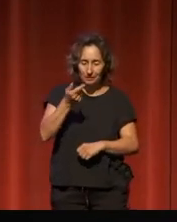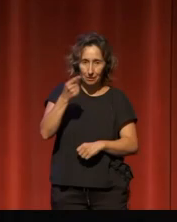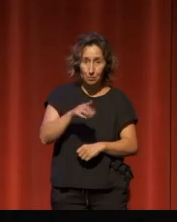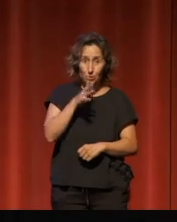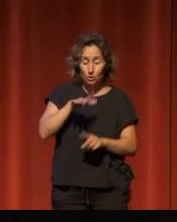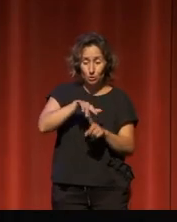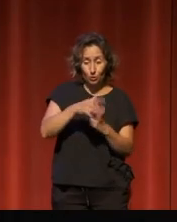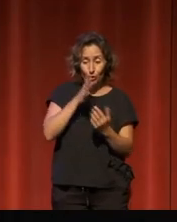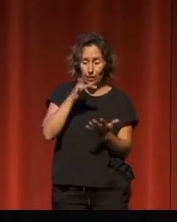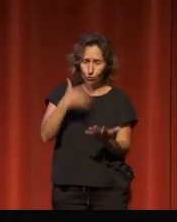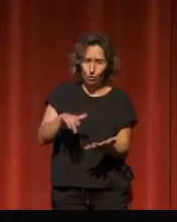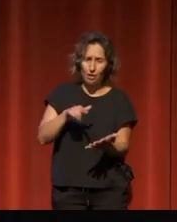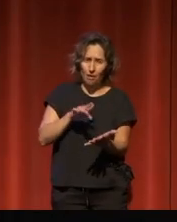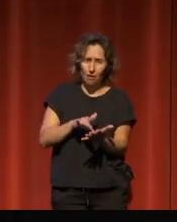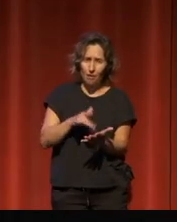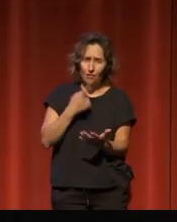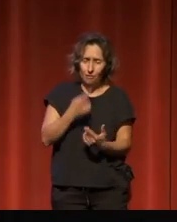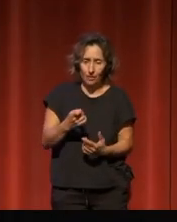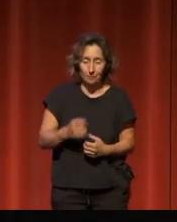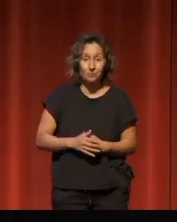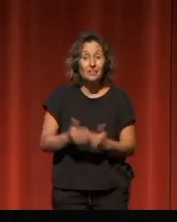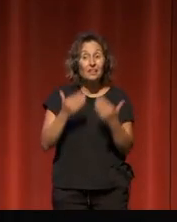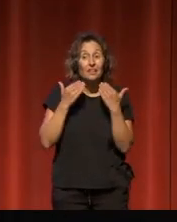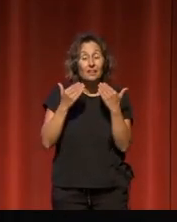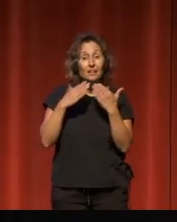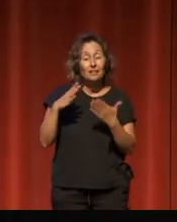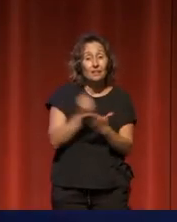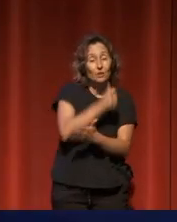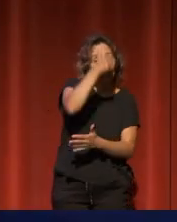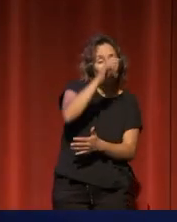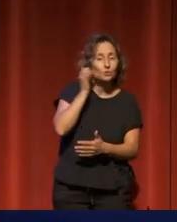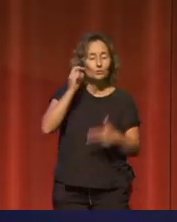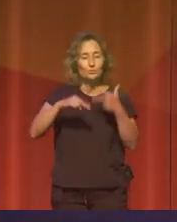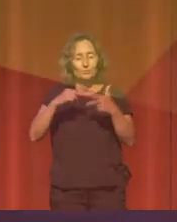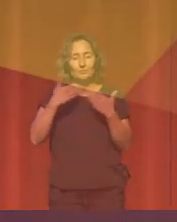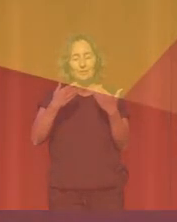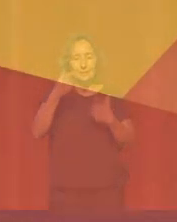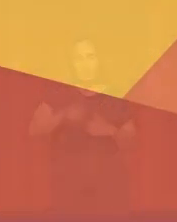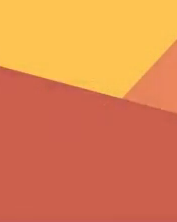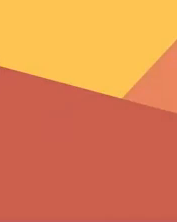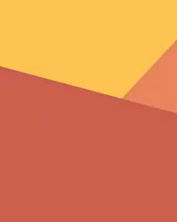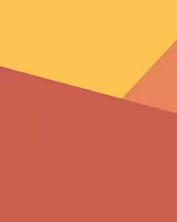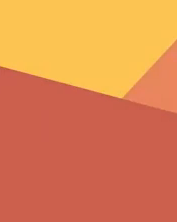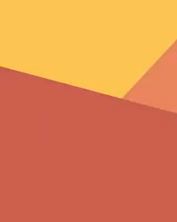complejo que nos está tocando vivir Muchas gracias a todos y todas esqu casco